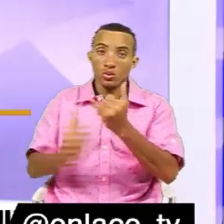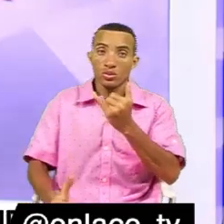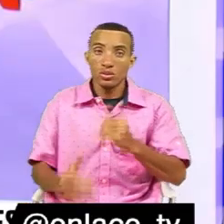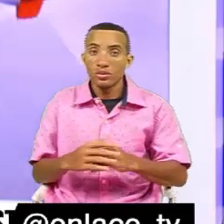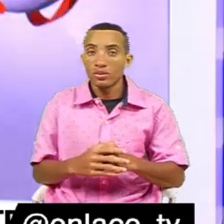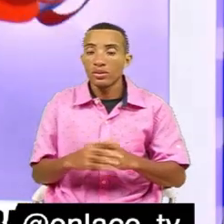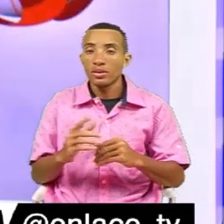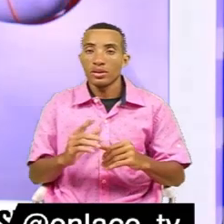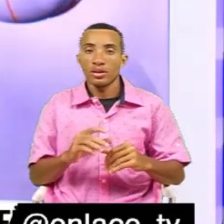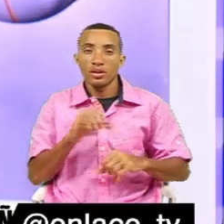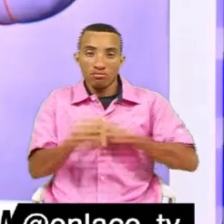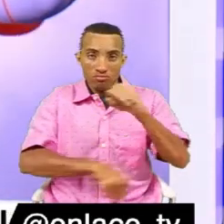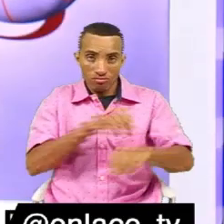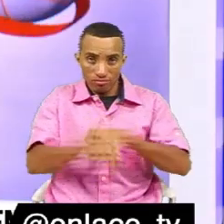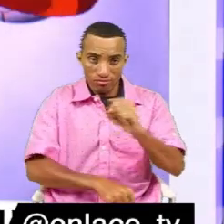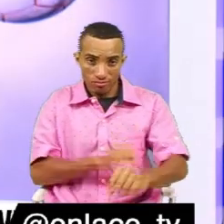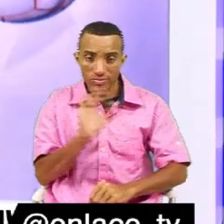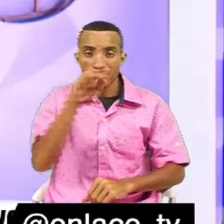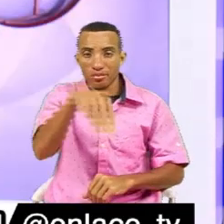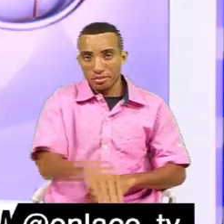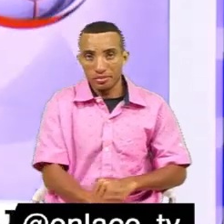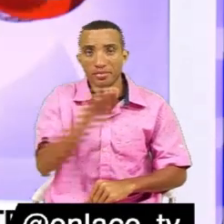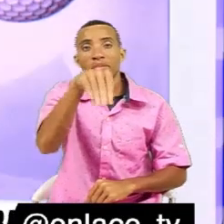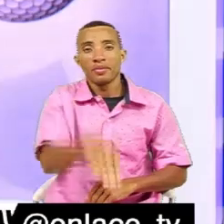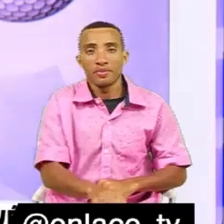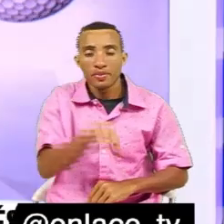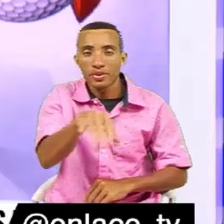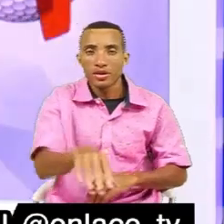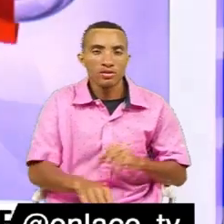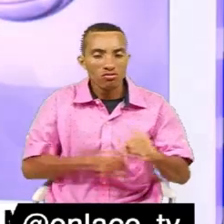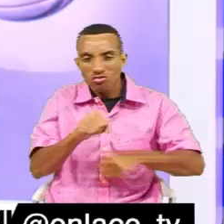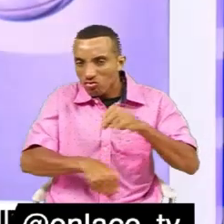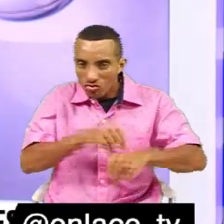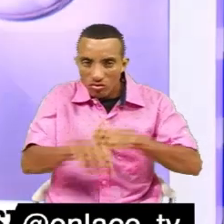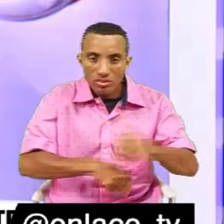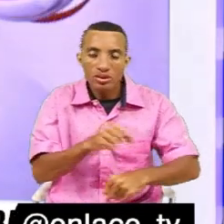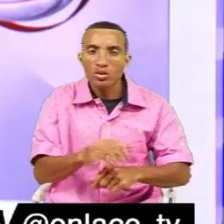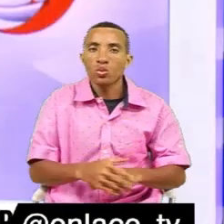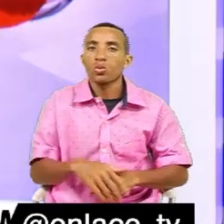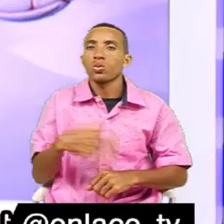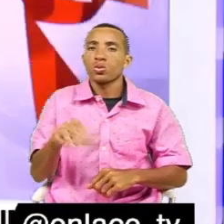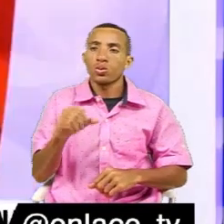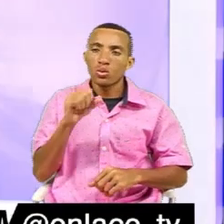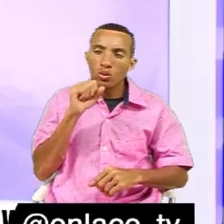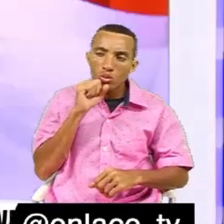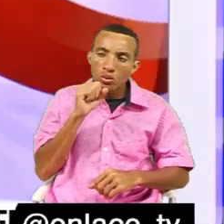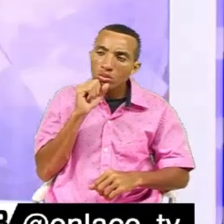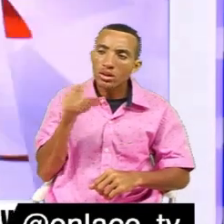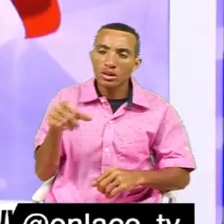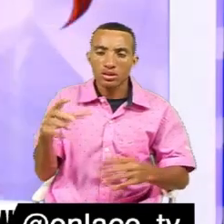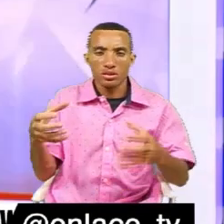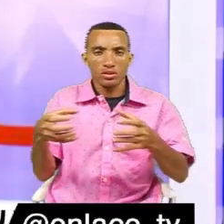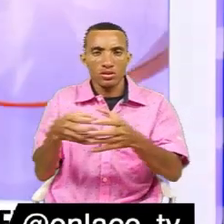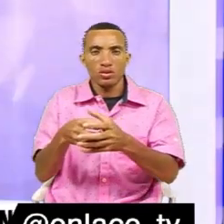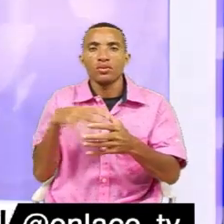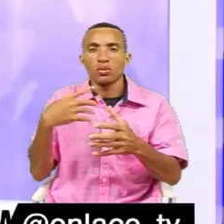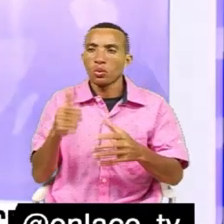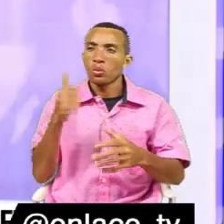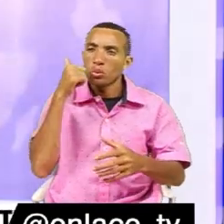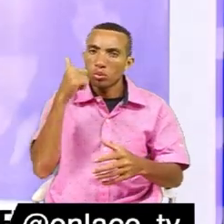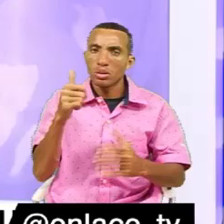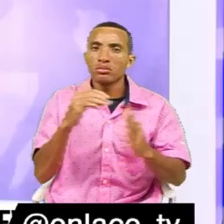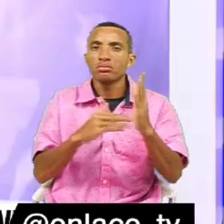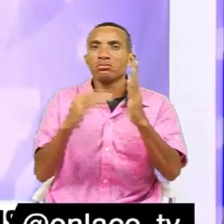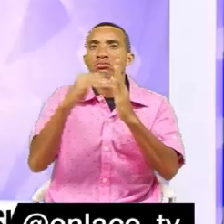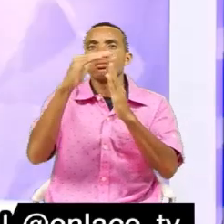de BMX. Los pilotos barranqueños se acomodan muy bien en el ranking nacional. Uno de ellos es Vladimir Mendoza, que ganó el fin